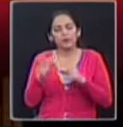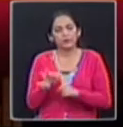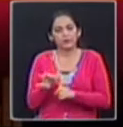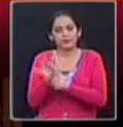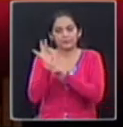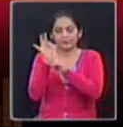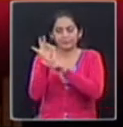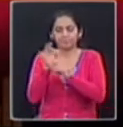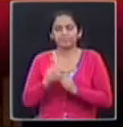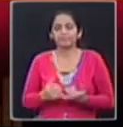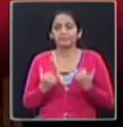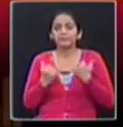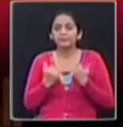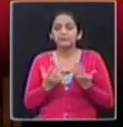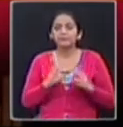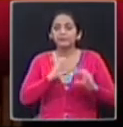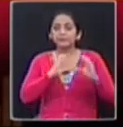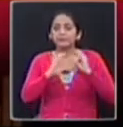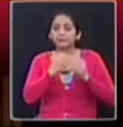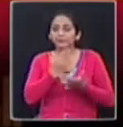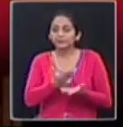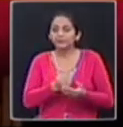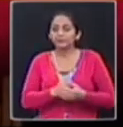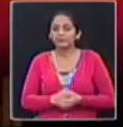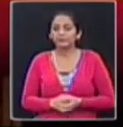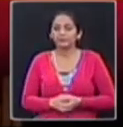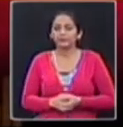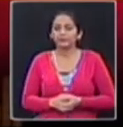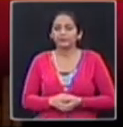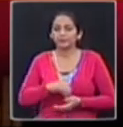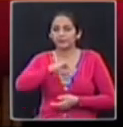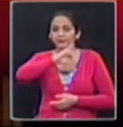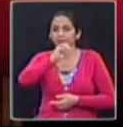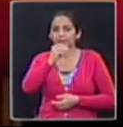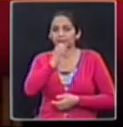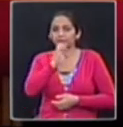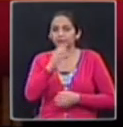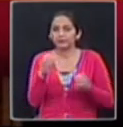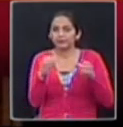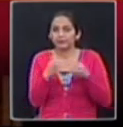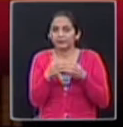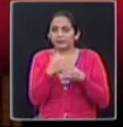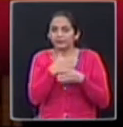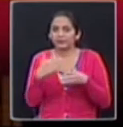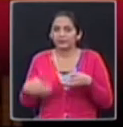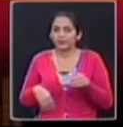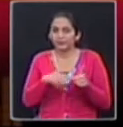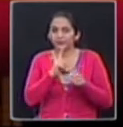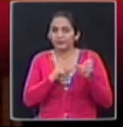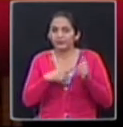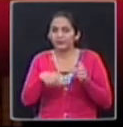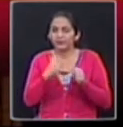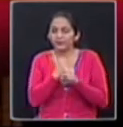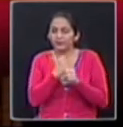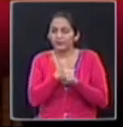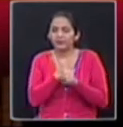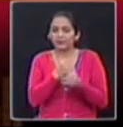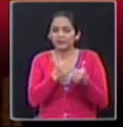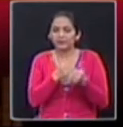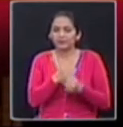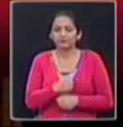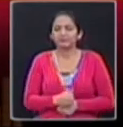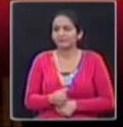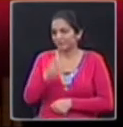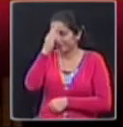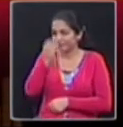a hacer con el presidente del Frente Unitario de Trabajadores, José Villavicencio. ¿Cómo le va, José? Buenos días. Gracias, Javier. Buenos días. Bienvenido. Un gusto estar con usted.